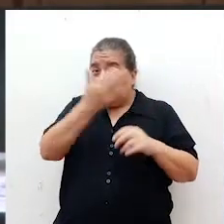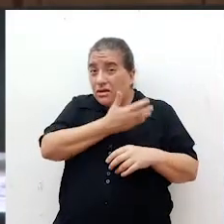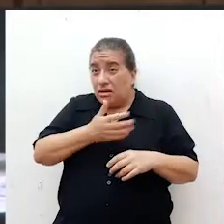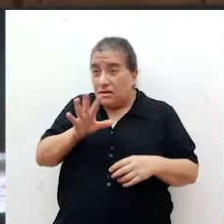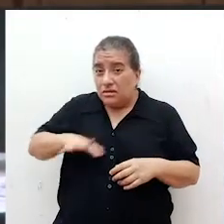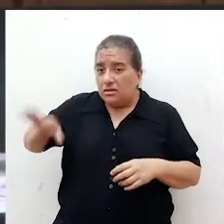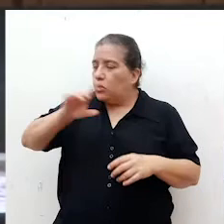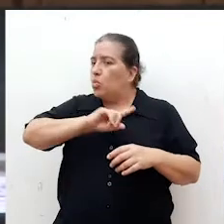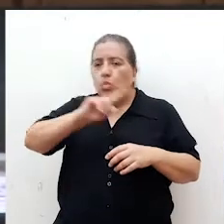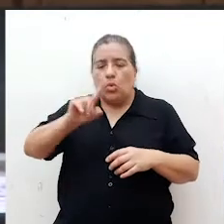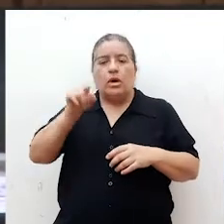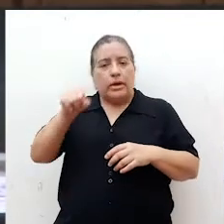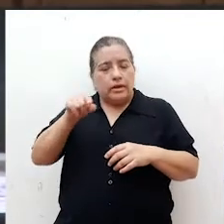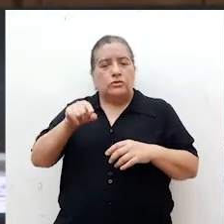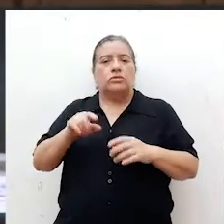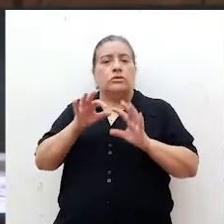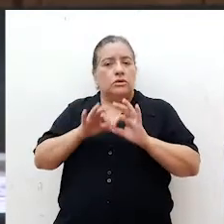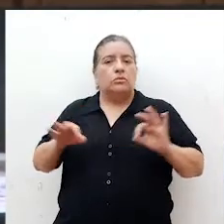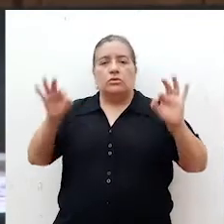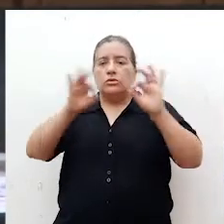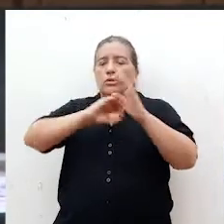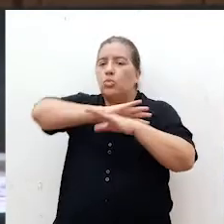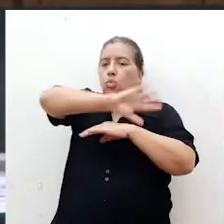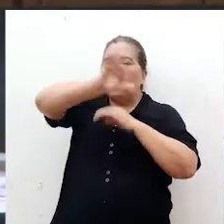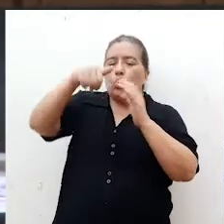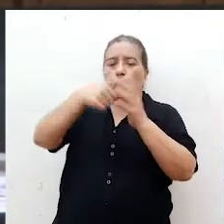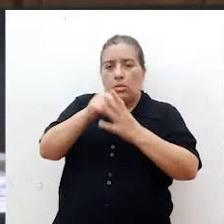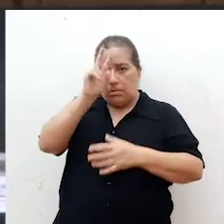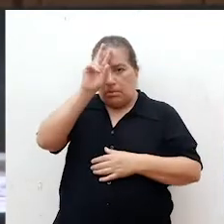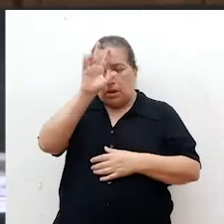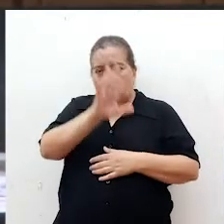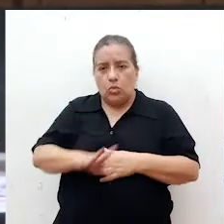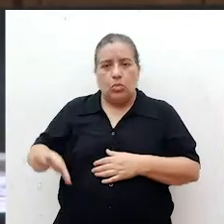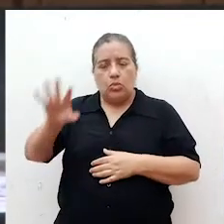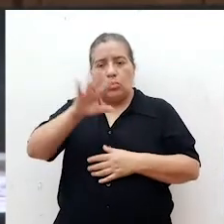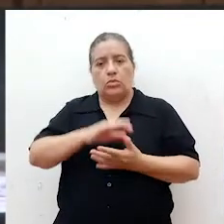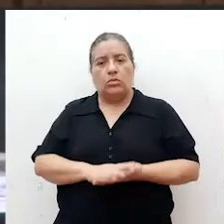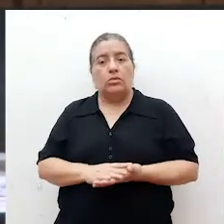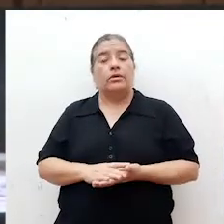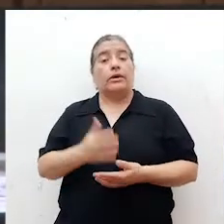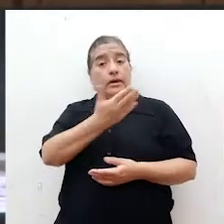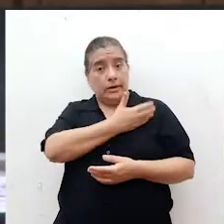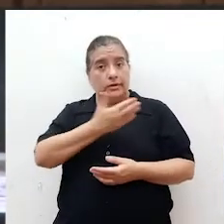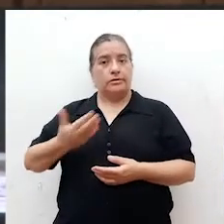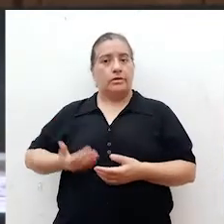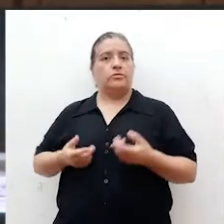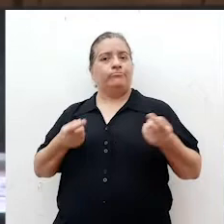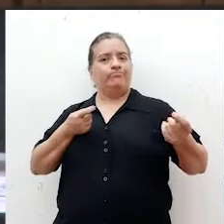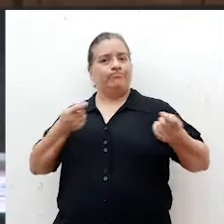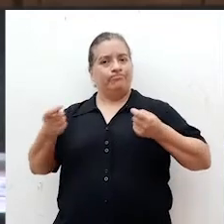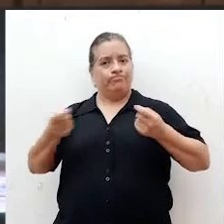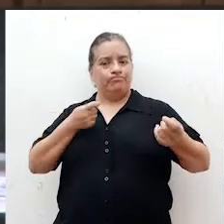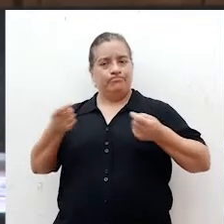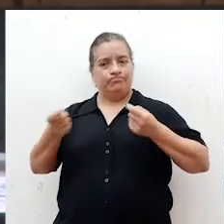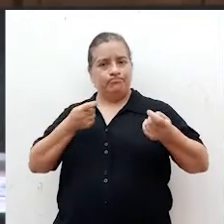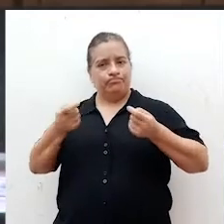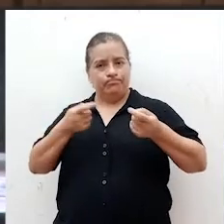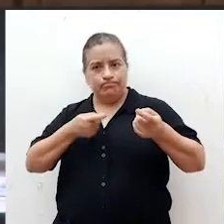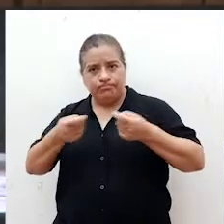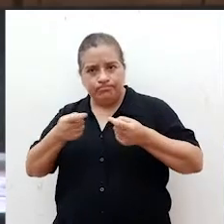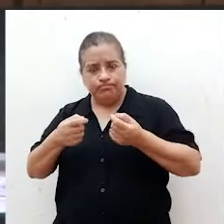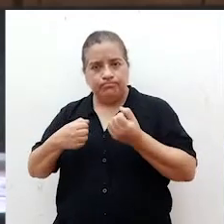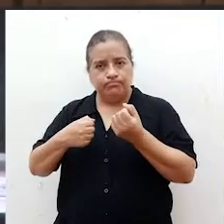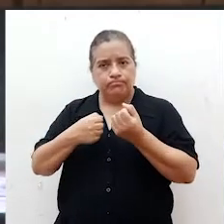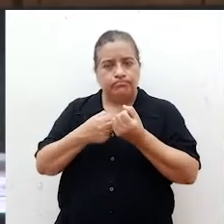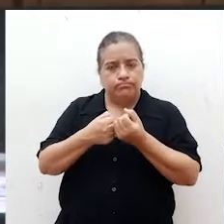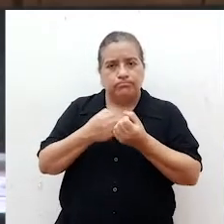El tema de los bonos también toma el mismo curso, exactamente el mismo curso. La falta de construcción de información, la